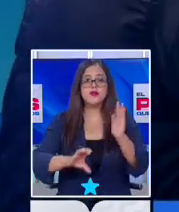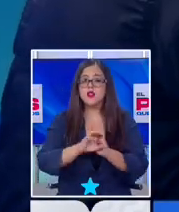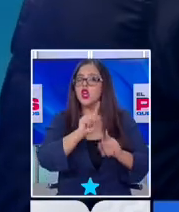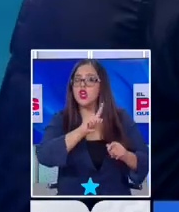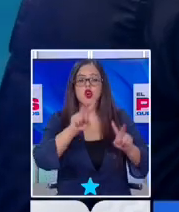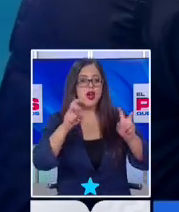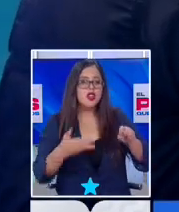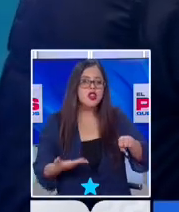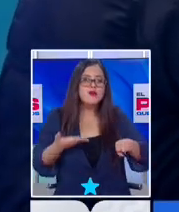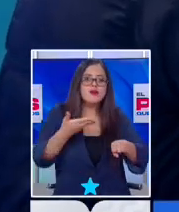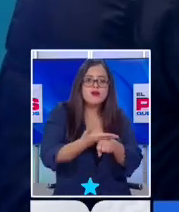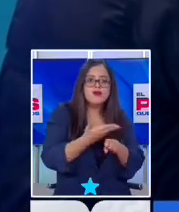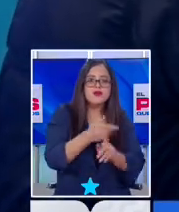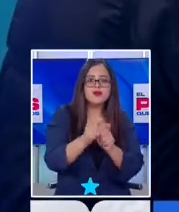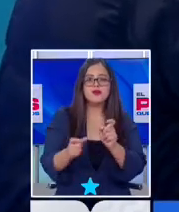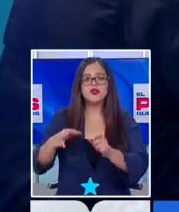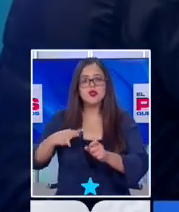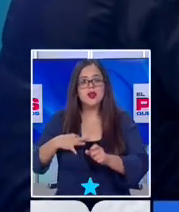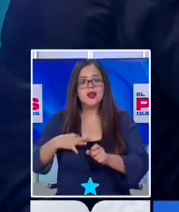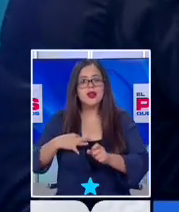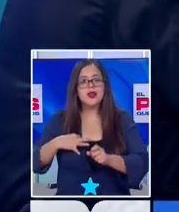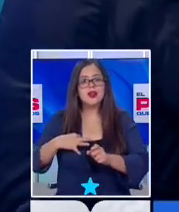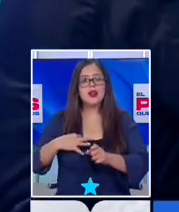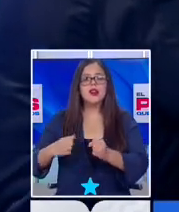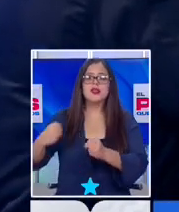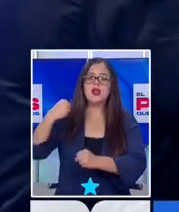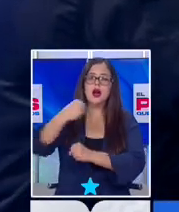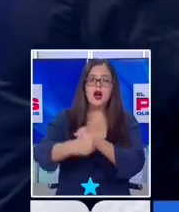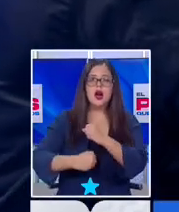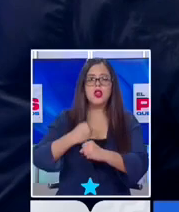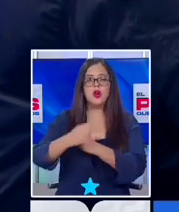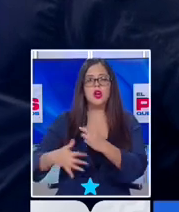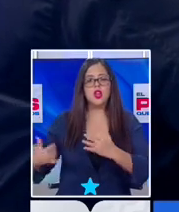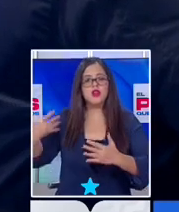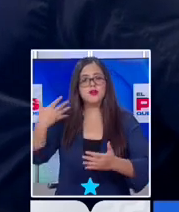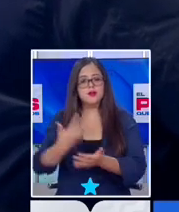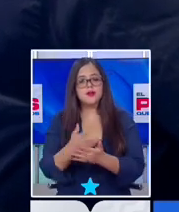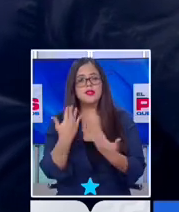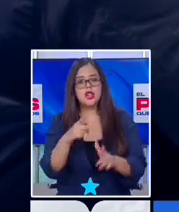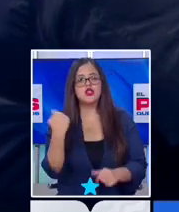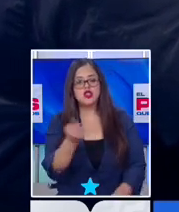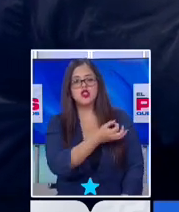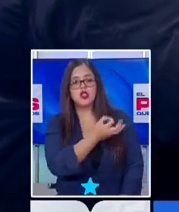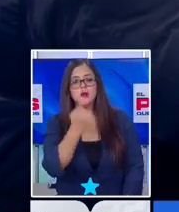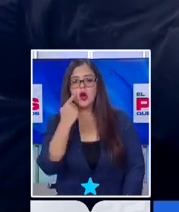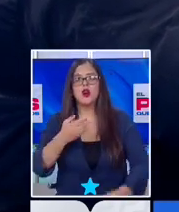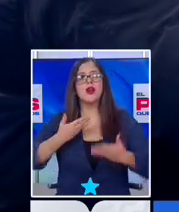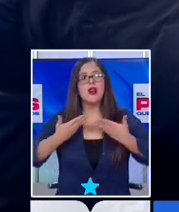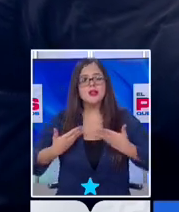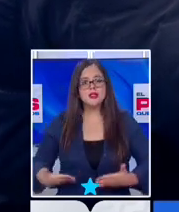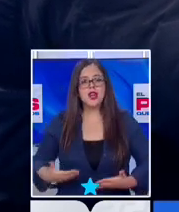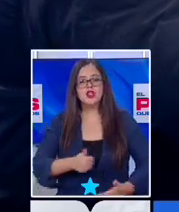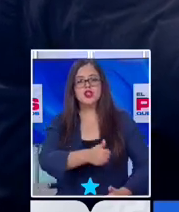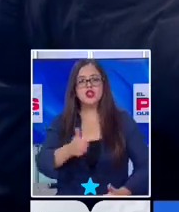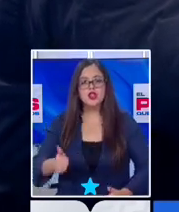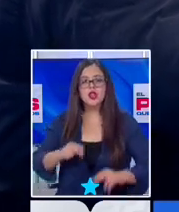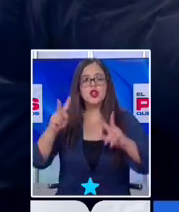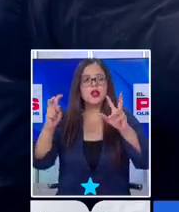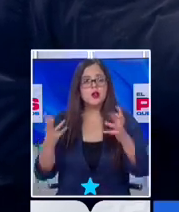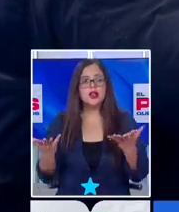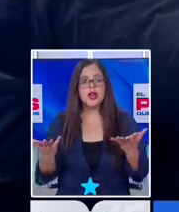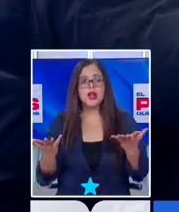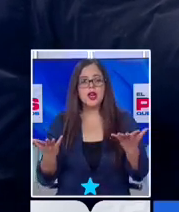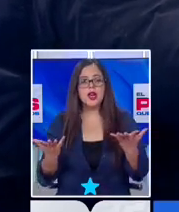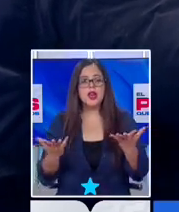demandas ciudadanas sentidas por la ciudadanía por muchos años en donde dijimos estamos cansados y cansadas de la palabra